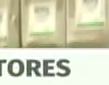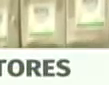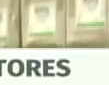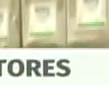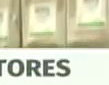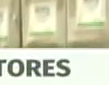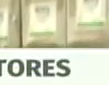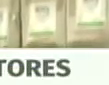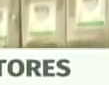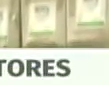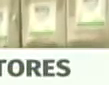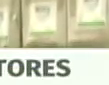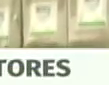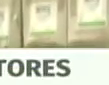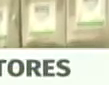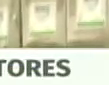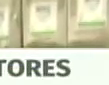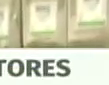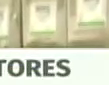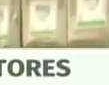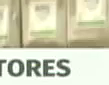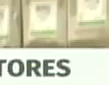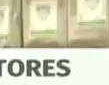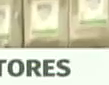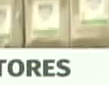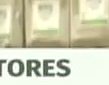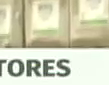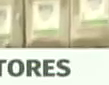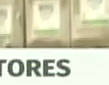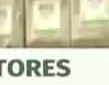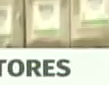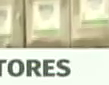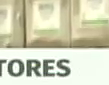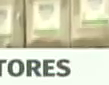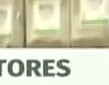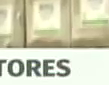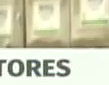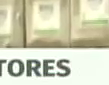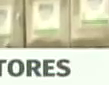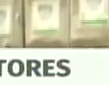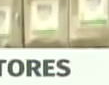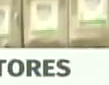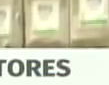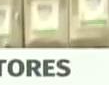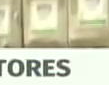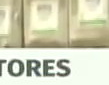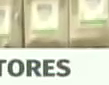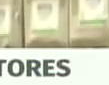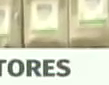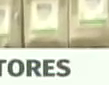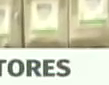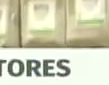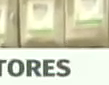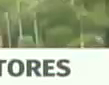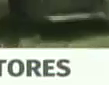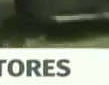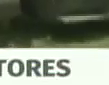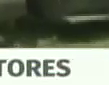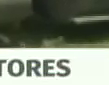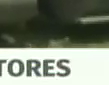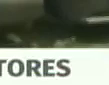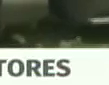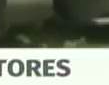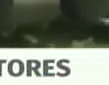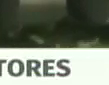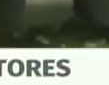pequeños y medianos productores de este estado informarle también presidente que el programa es estrategia a través de el ministerio de agricultura productiva y tierra agro